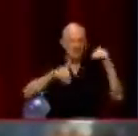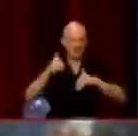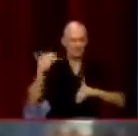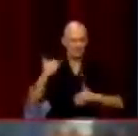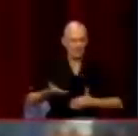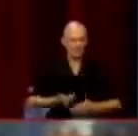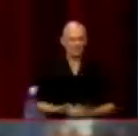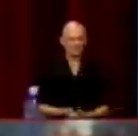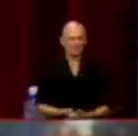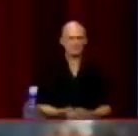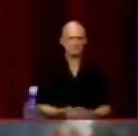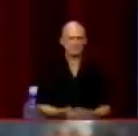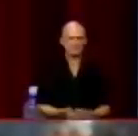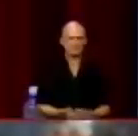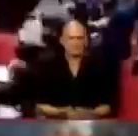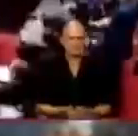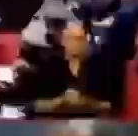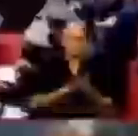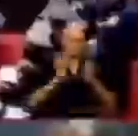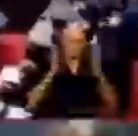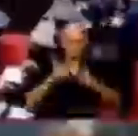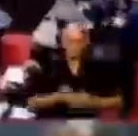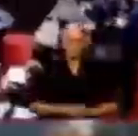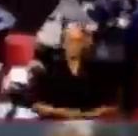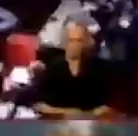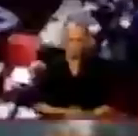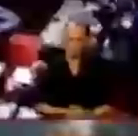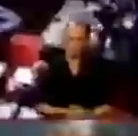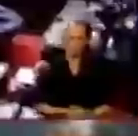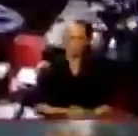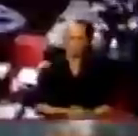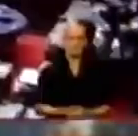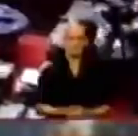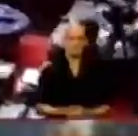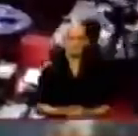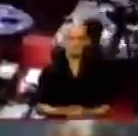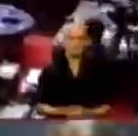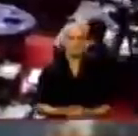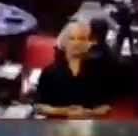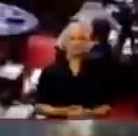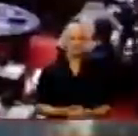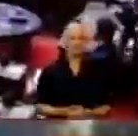Me prepararía para el 23 para una Argentina que puede ser diferente.